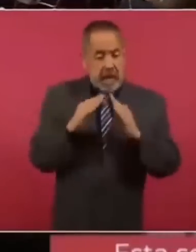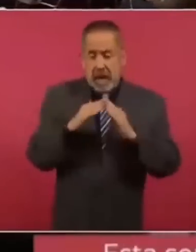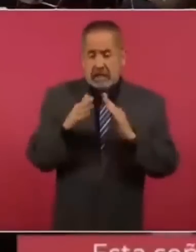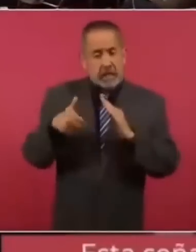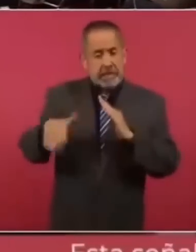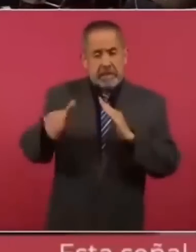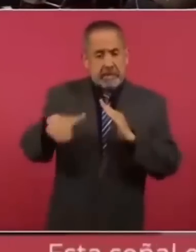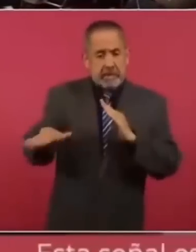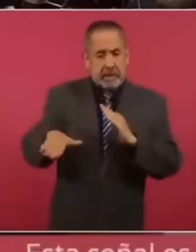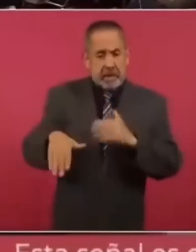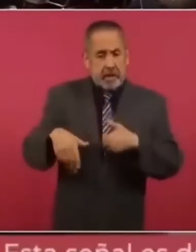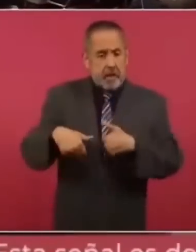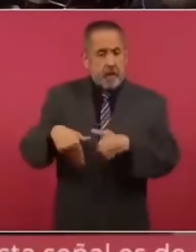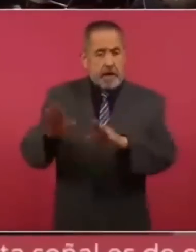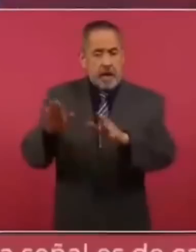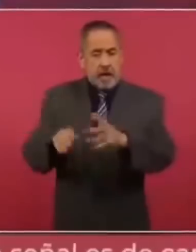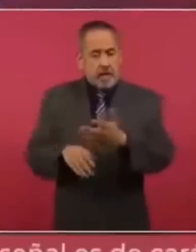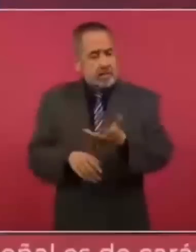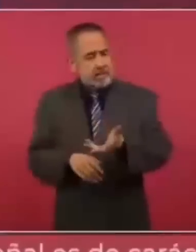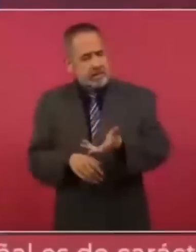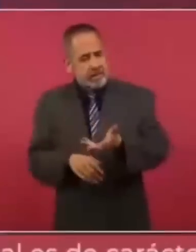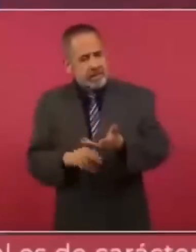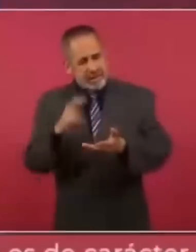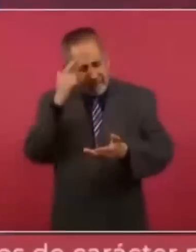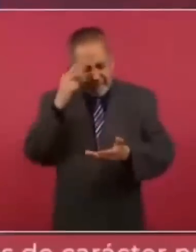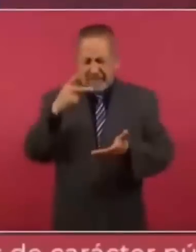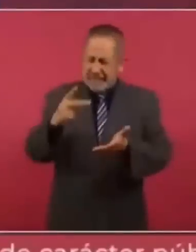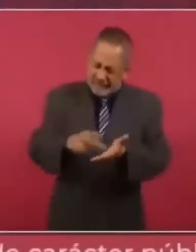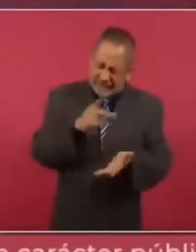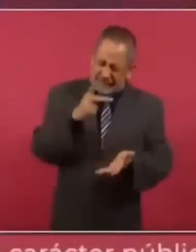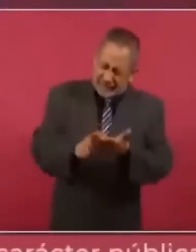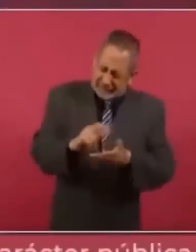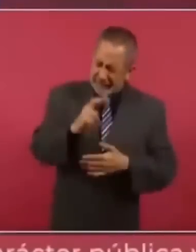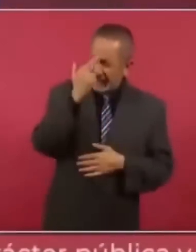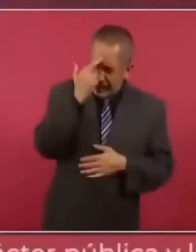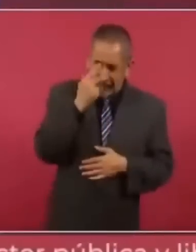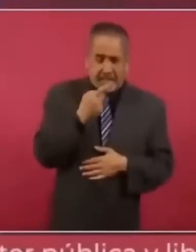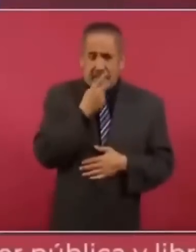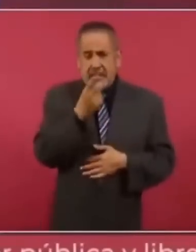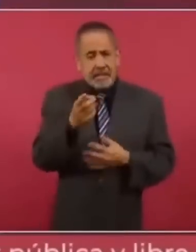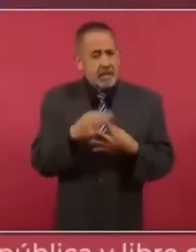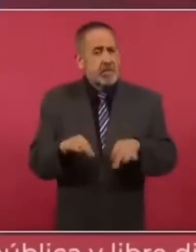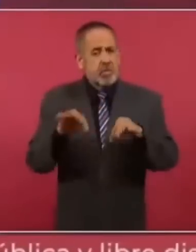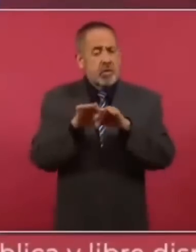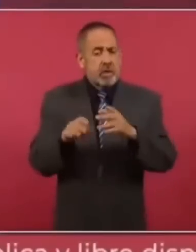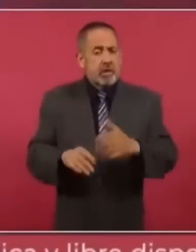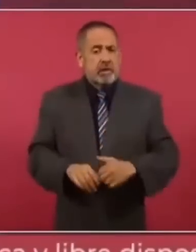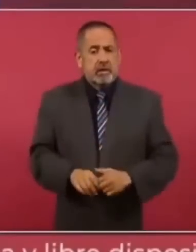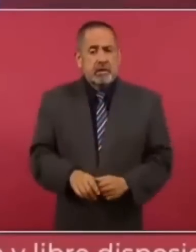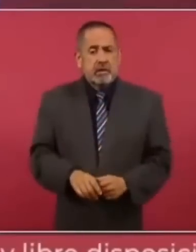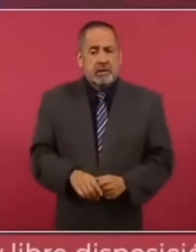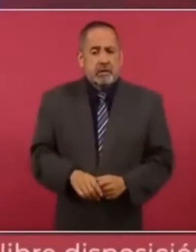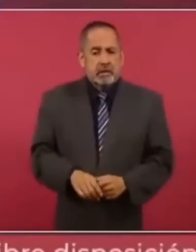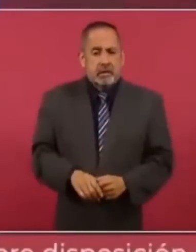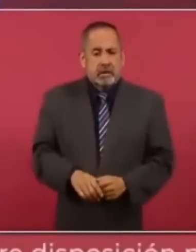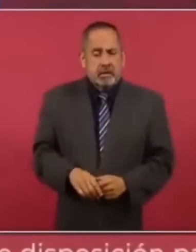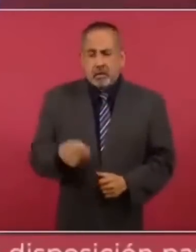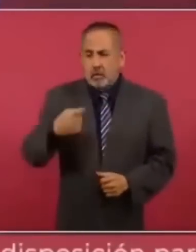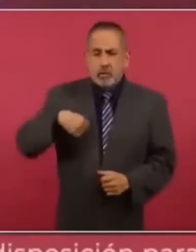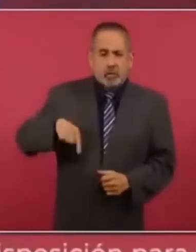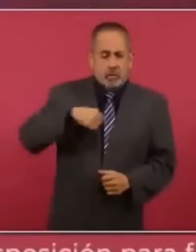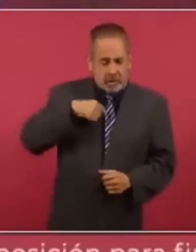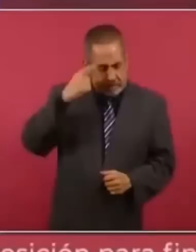sus casas? Les hablaba yo, lo recuerdo, porque esto es muy importante para que